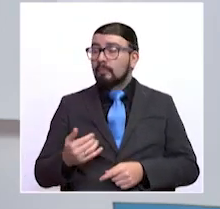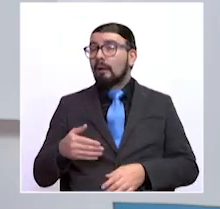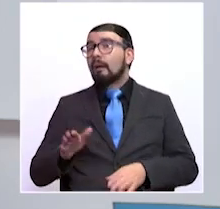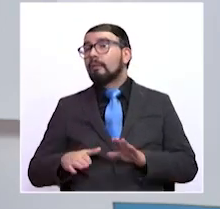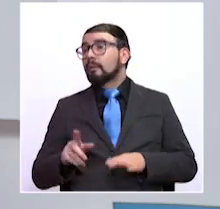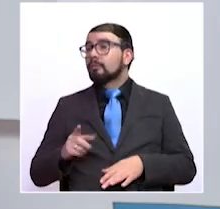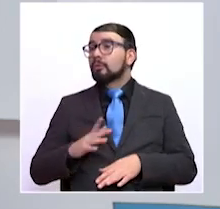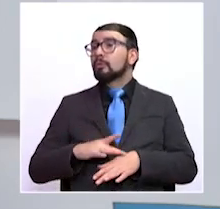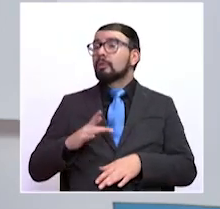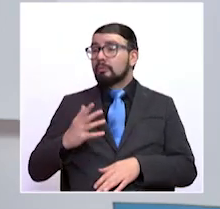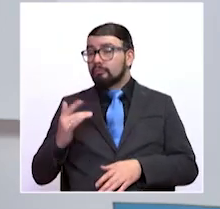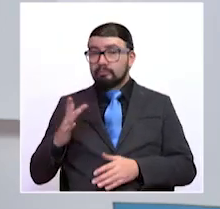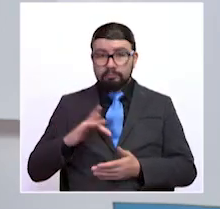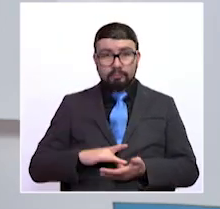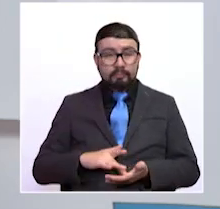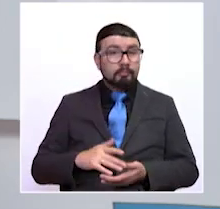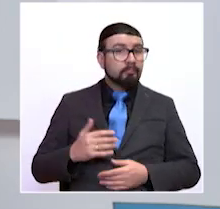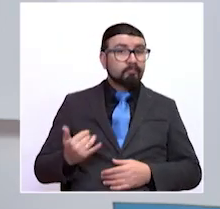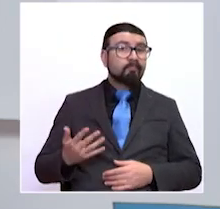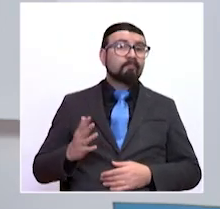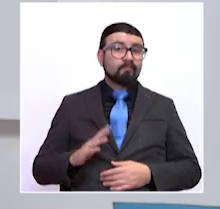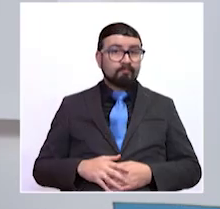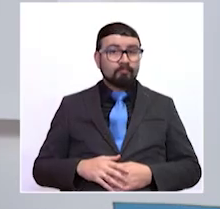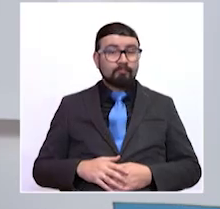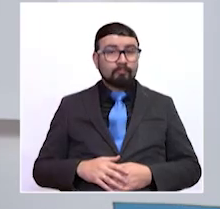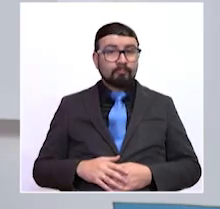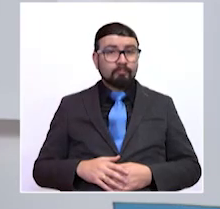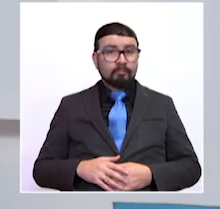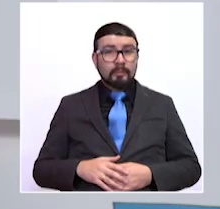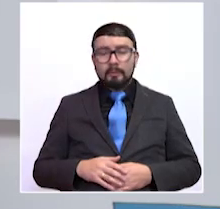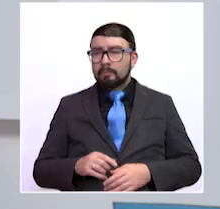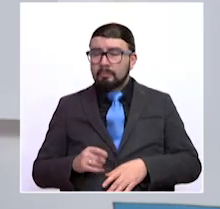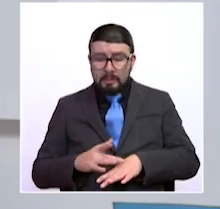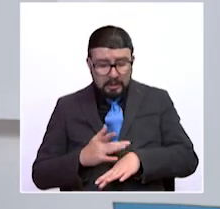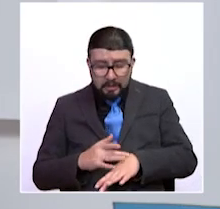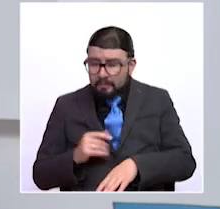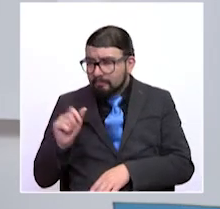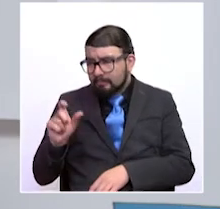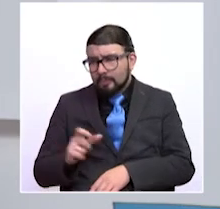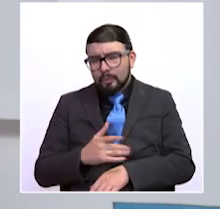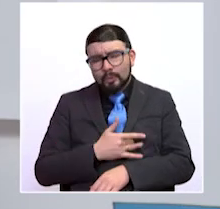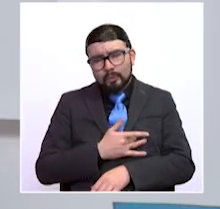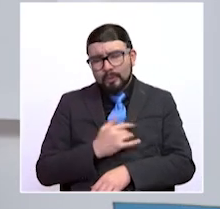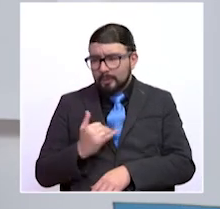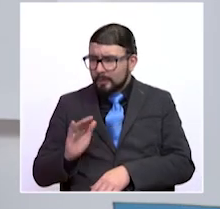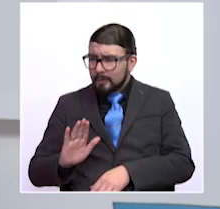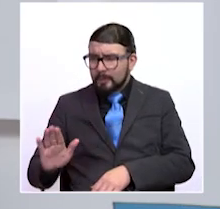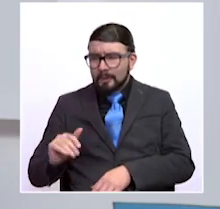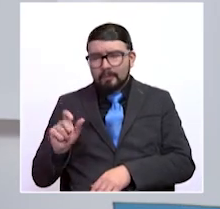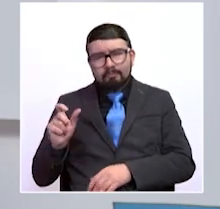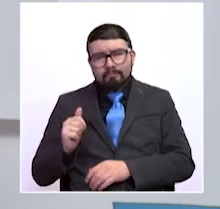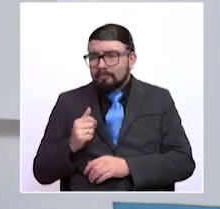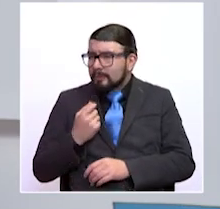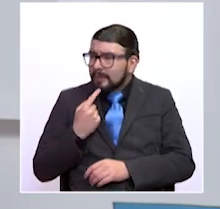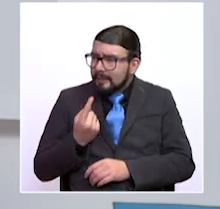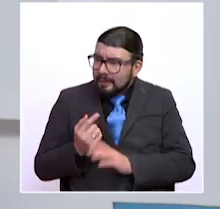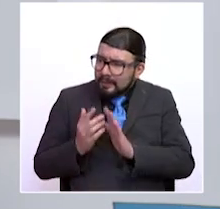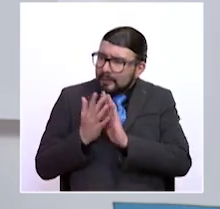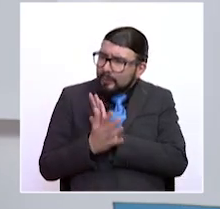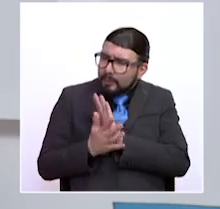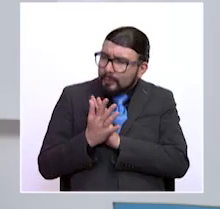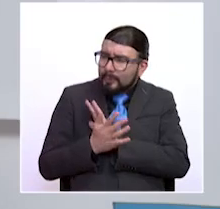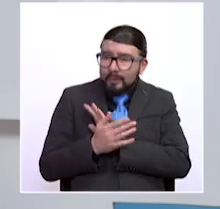su hijo, que también es cirujano plástico, pero esa sensibilidad de la doctora Colombia y esas palabras realmente que sea